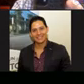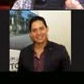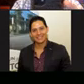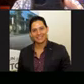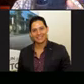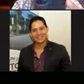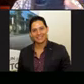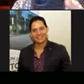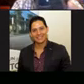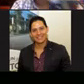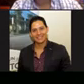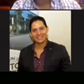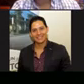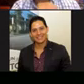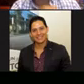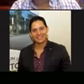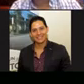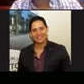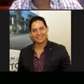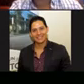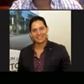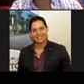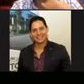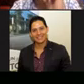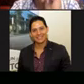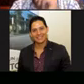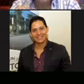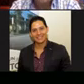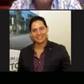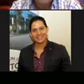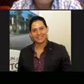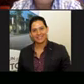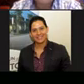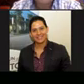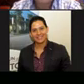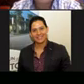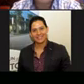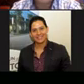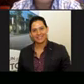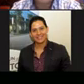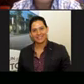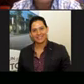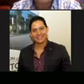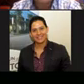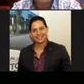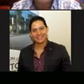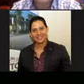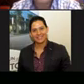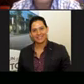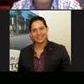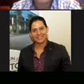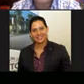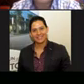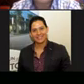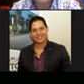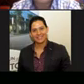A ver, me comentan que no se vio el video. La verdad es de que algo está pasando que no puedo compartirlo. Creo